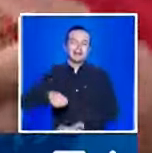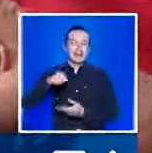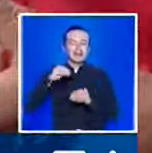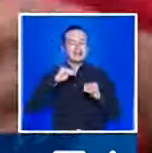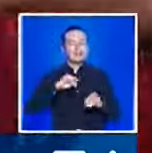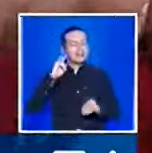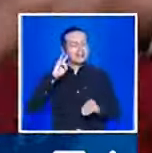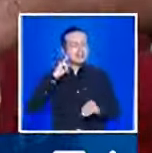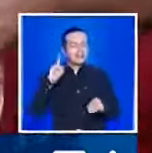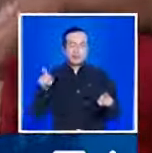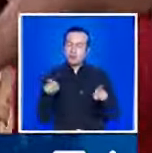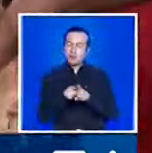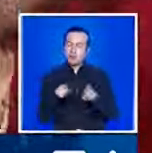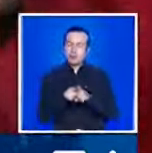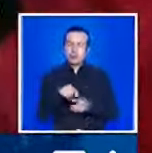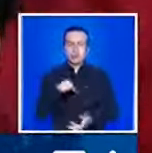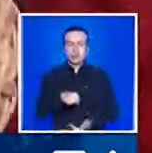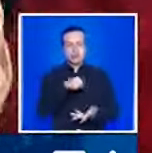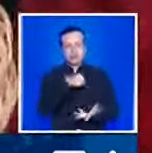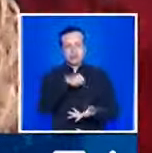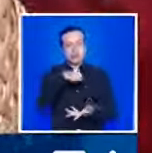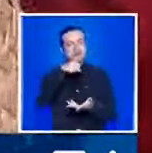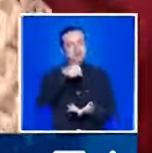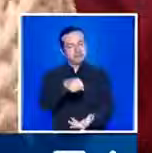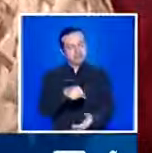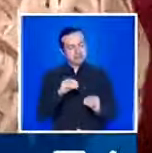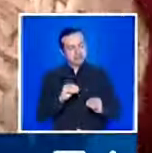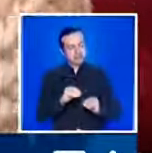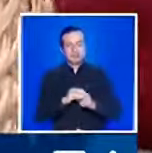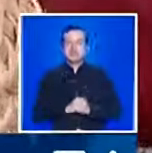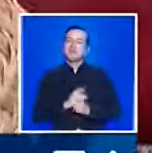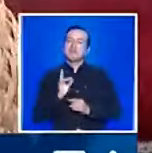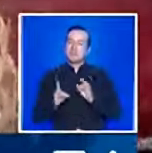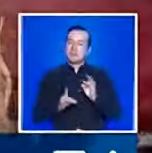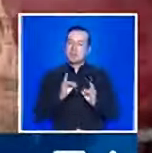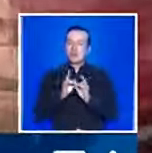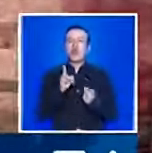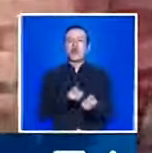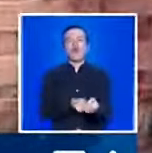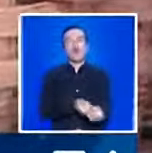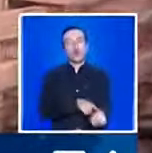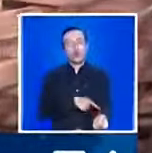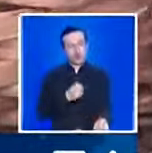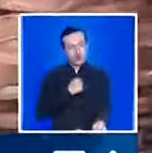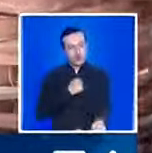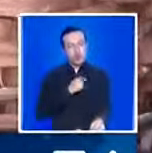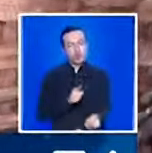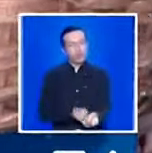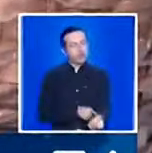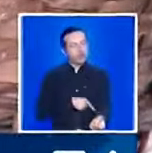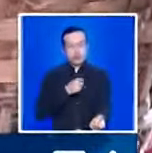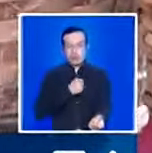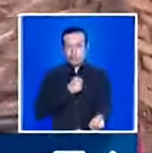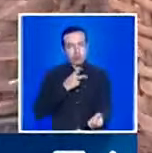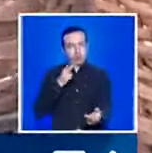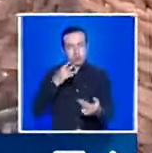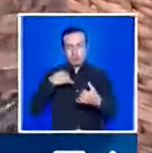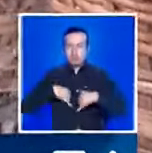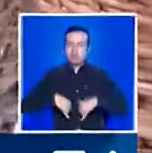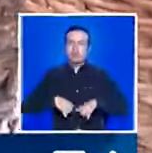uh-huh. niñas, entonces ya de eso se hace labor y ya se les enseña. Perfecto. Es una costumbre que tenemos que no perder, la costumbre que siga